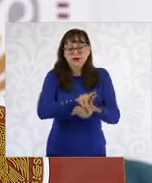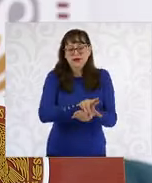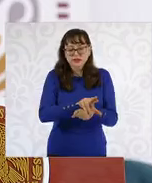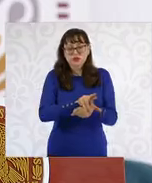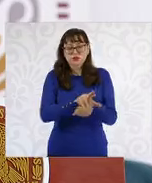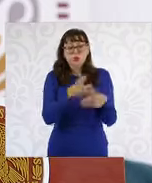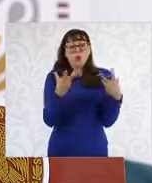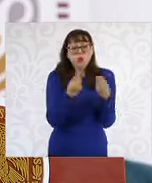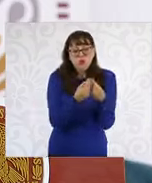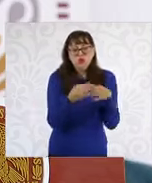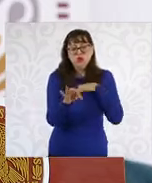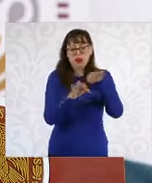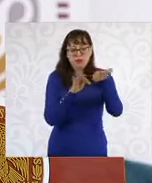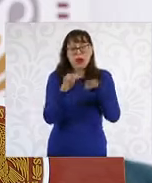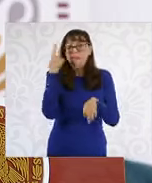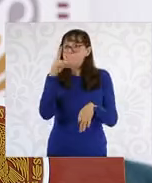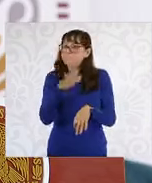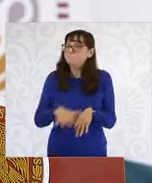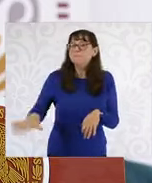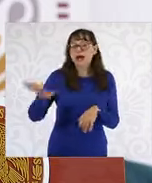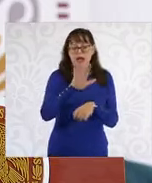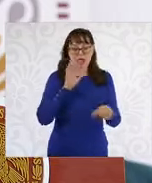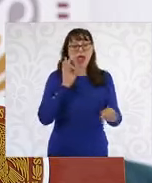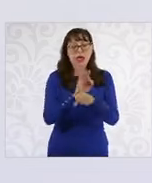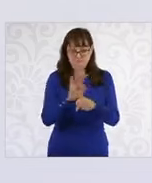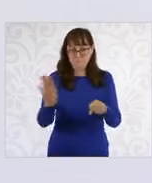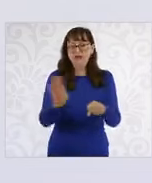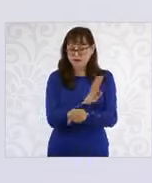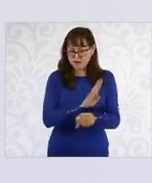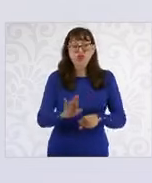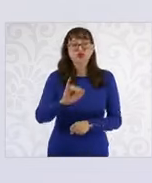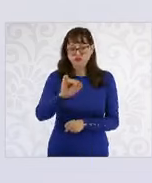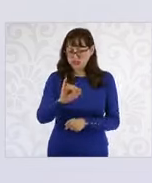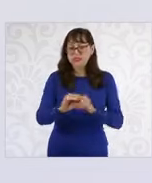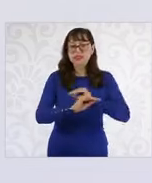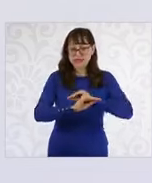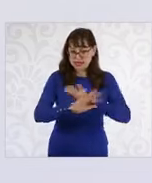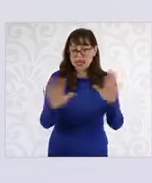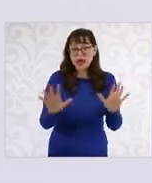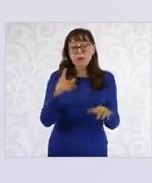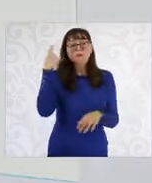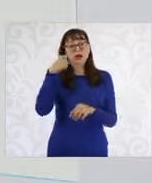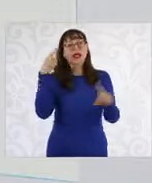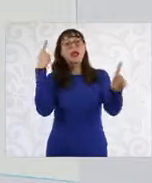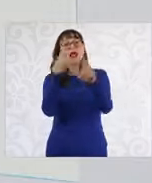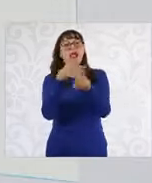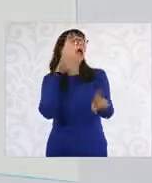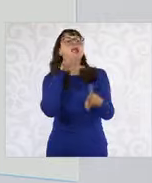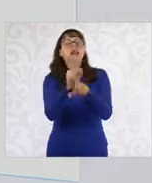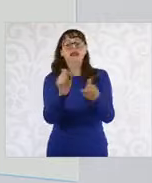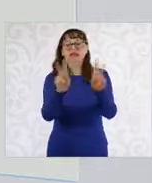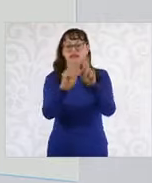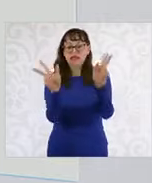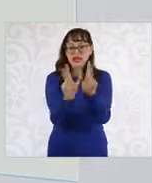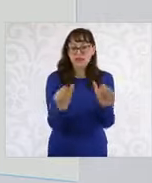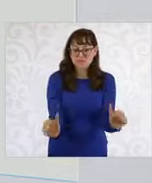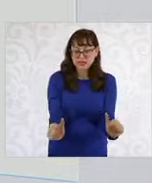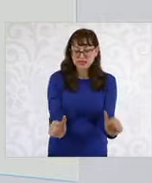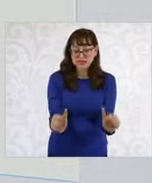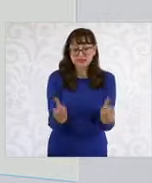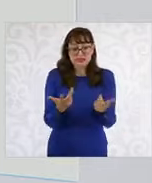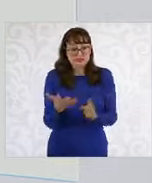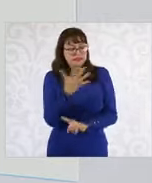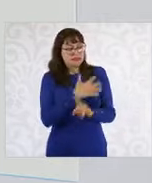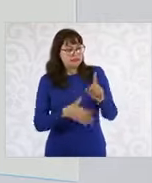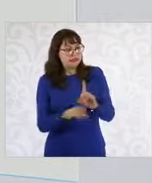los mexicanos. Y tenemos que seguir disminuyendo los delitos y seguir construyendo la paz, incluso en